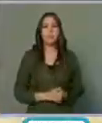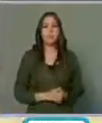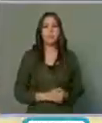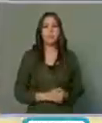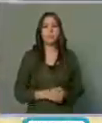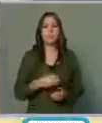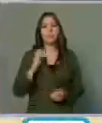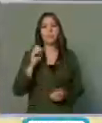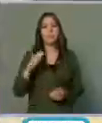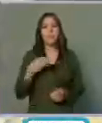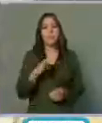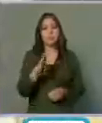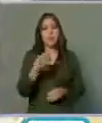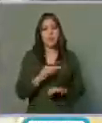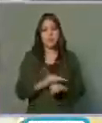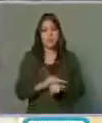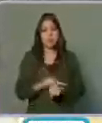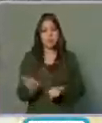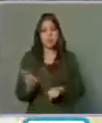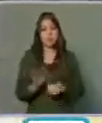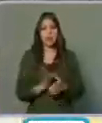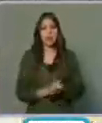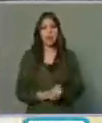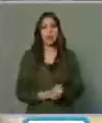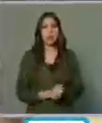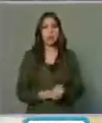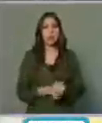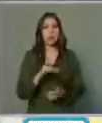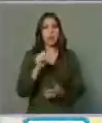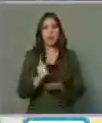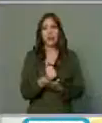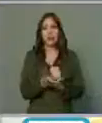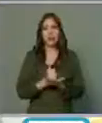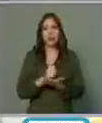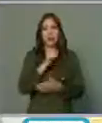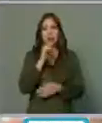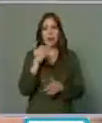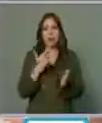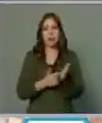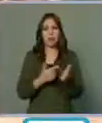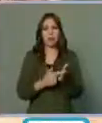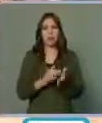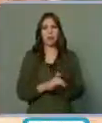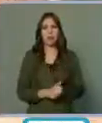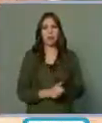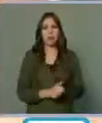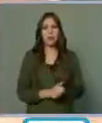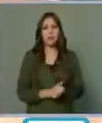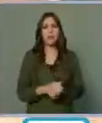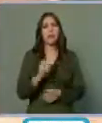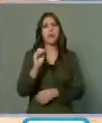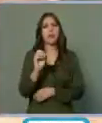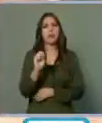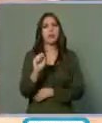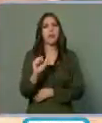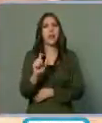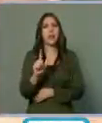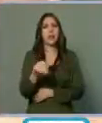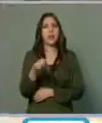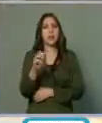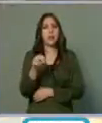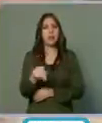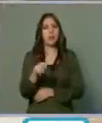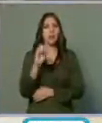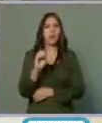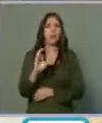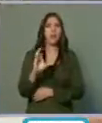Pescado blanco. Pescado. Tiene que ser blanco. Sí. Que no sea azul, que no tenga nada de grasa. Y también salmón y Perfecto.